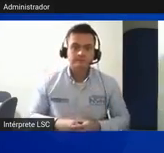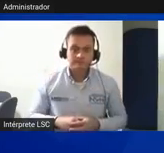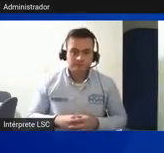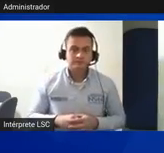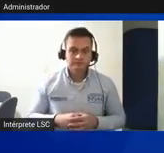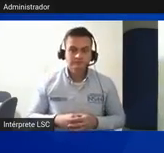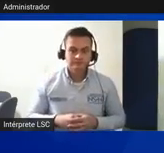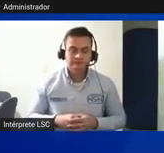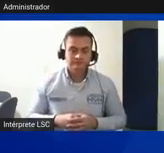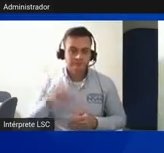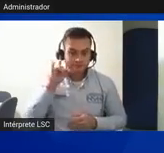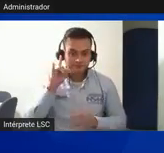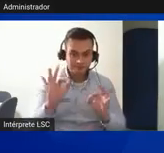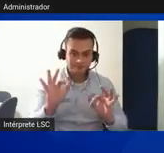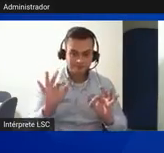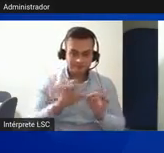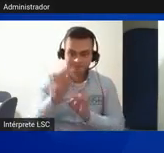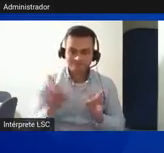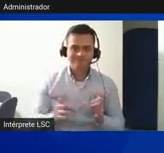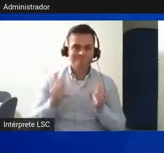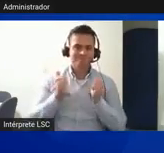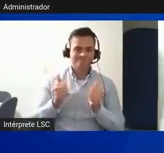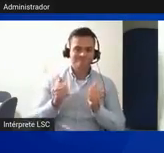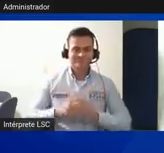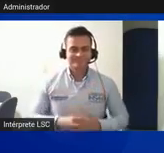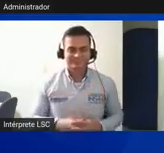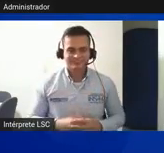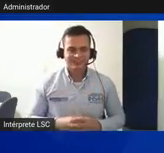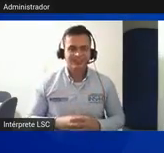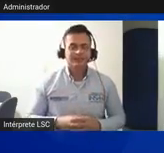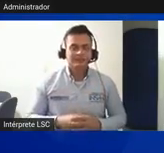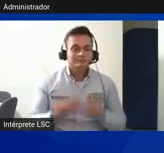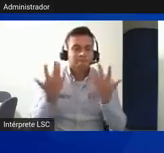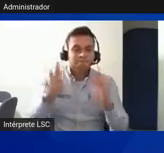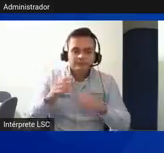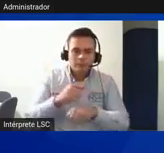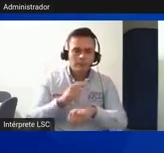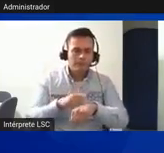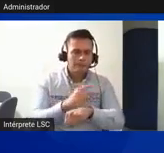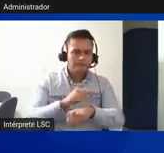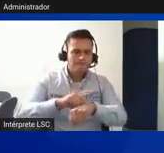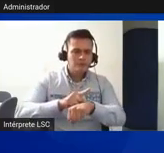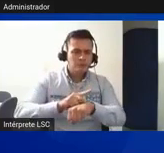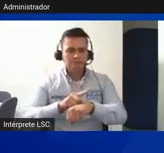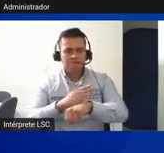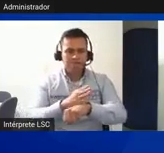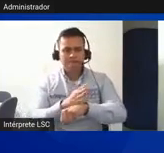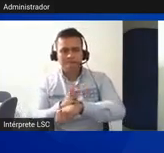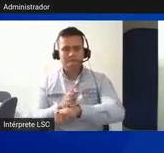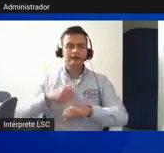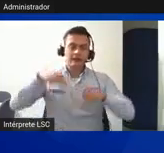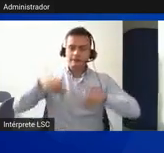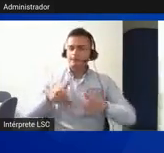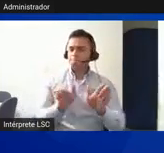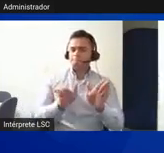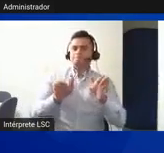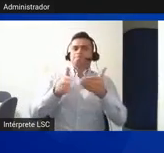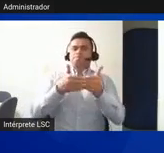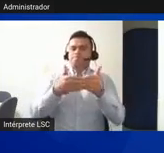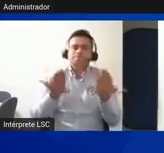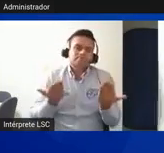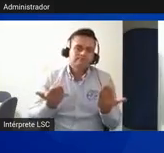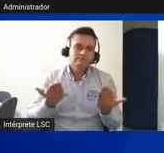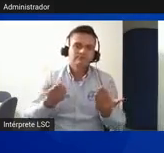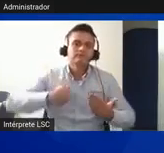¿Sí? Sí, perfecto. Habiéndonos pasado un par de minutos, quiero cerrar esta oportunidad extendiéndoles